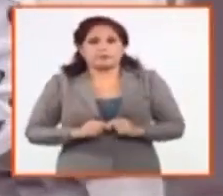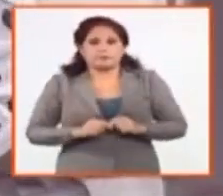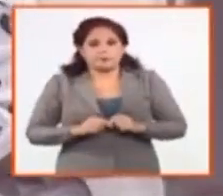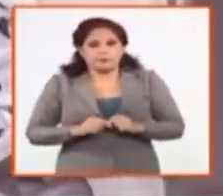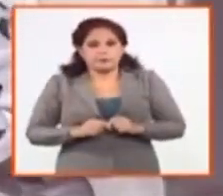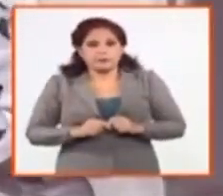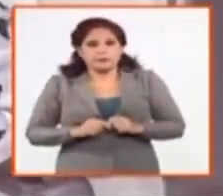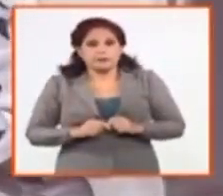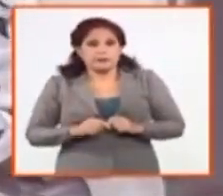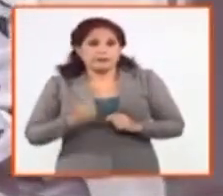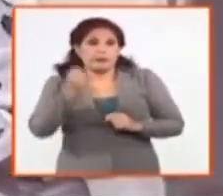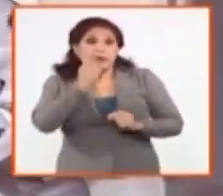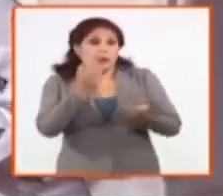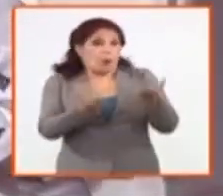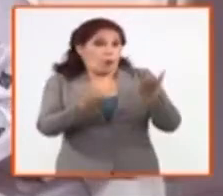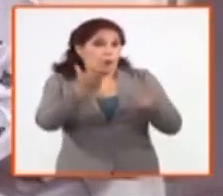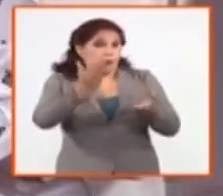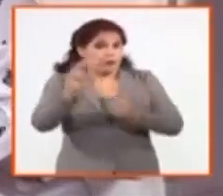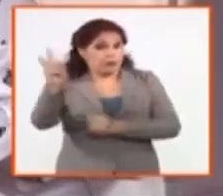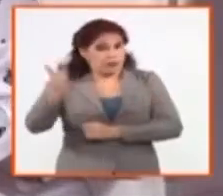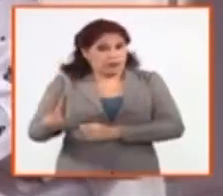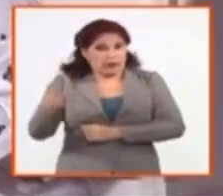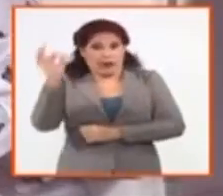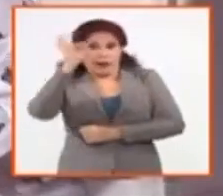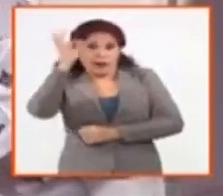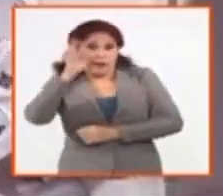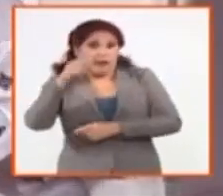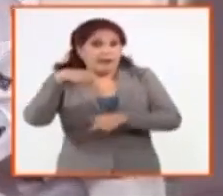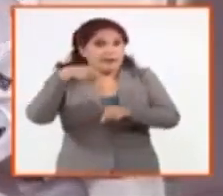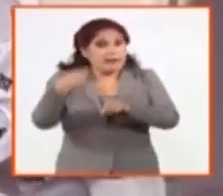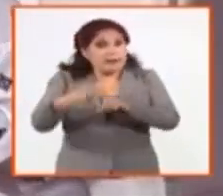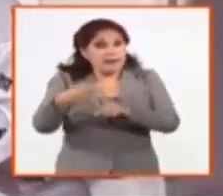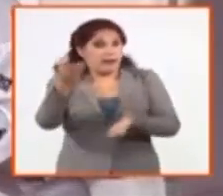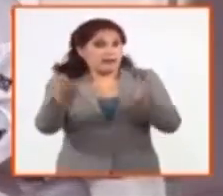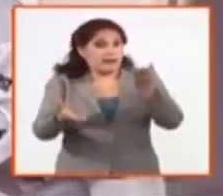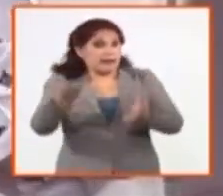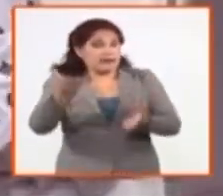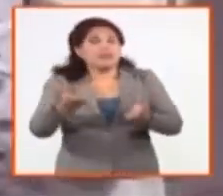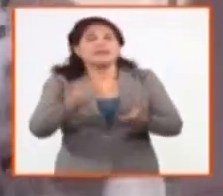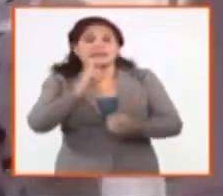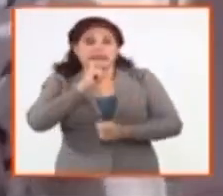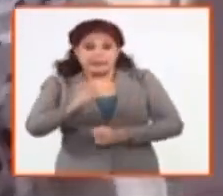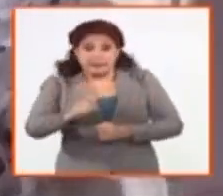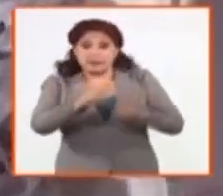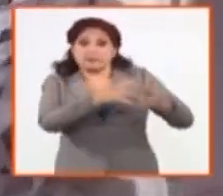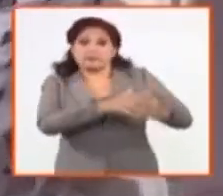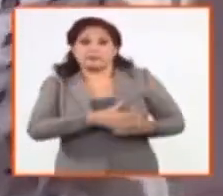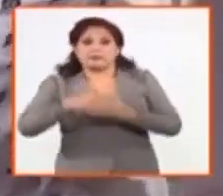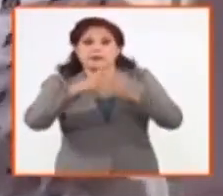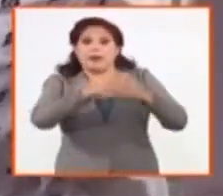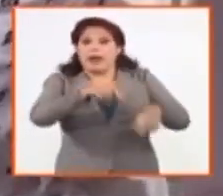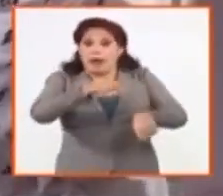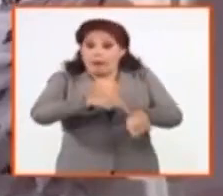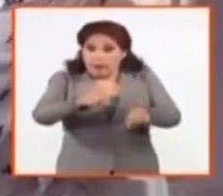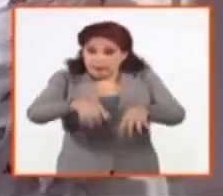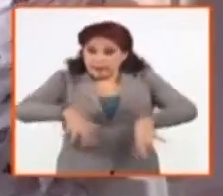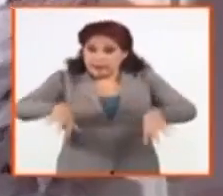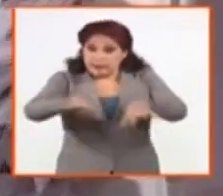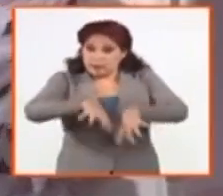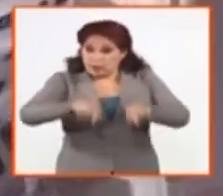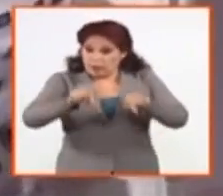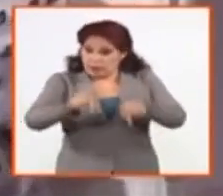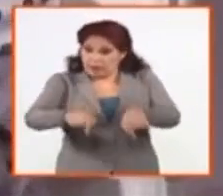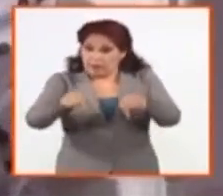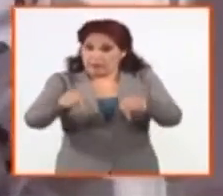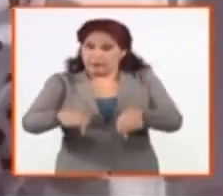allá de la comparación con Vietnam, Afganistán ha sido un golpe durísimo también para Estados Unidos en este contexto. Porque no